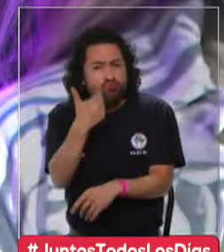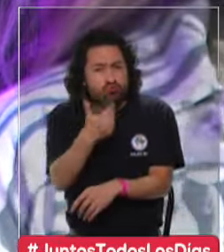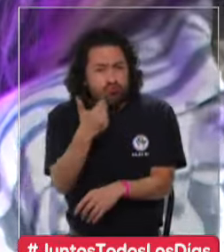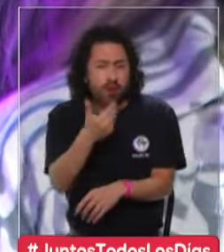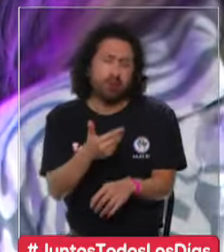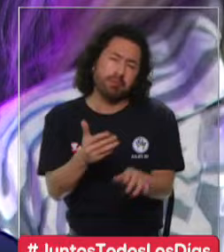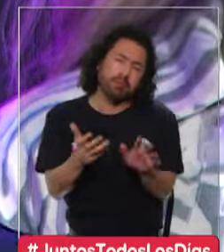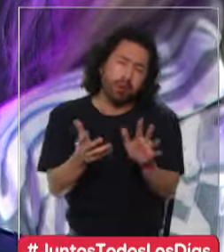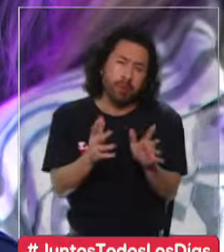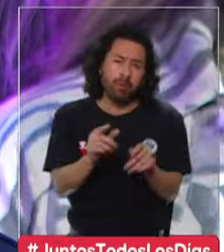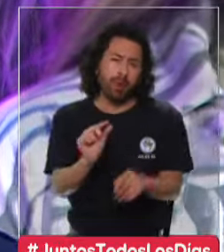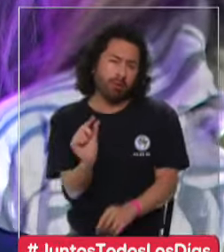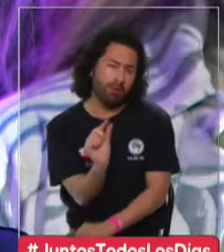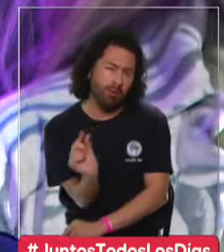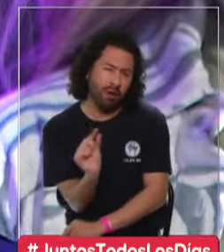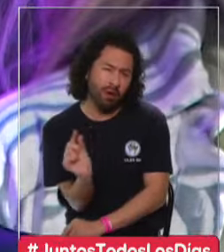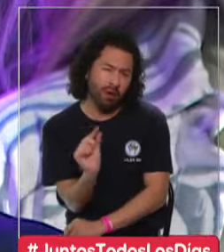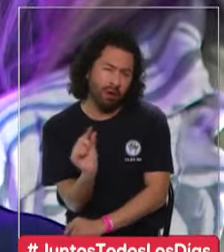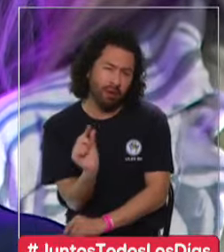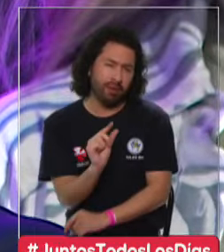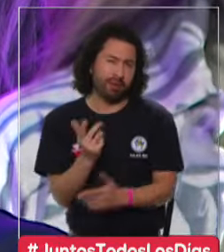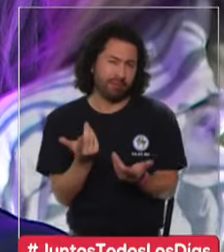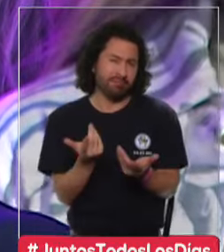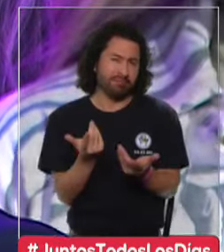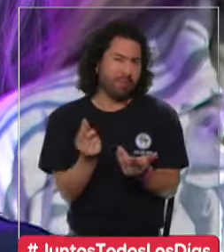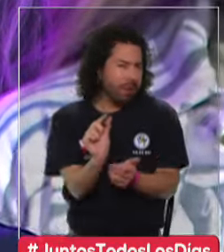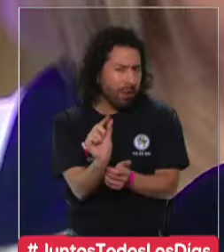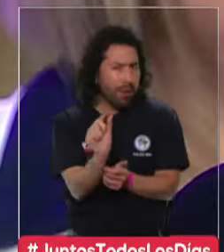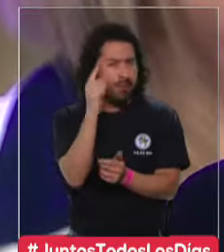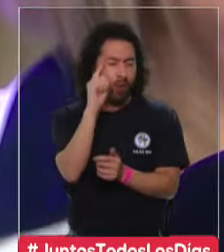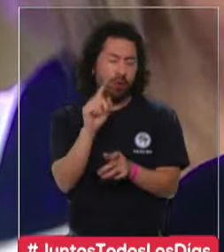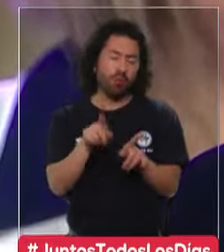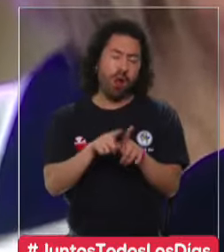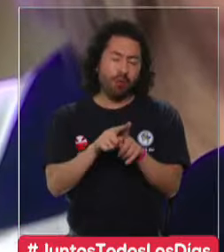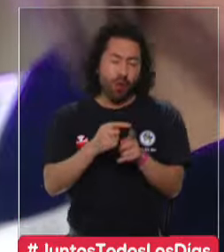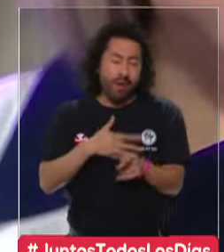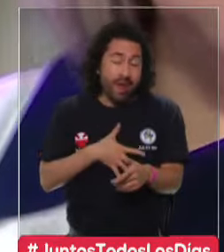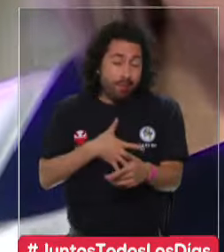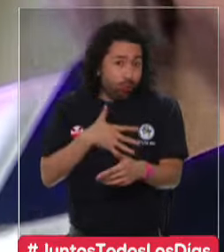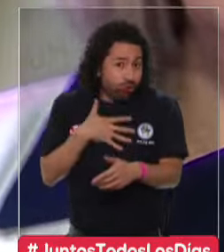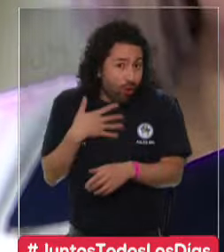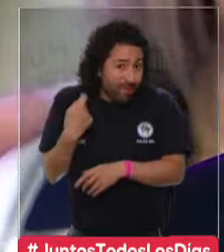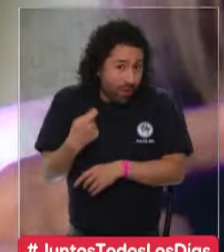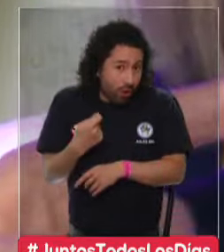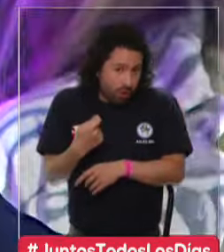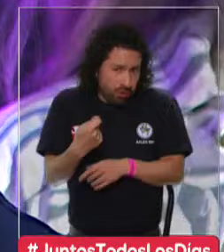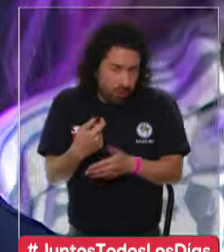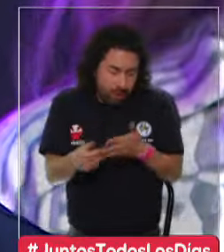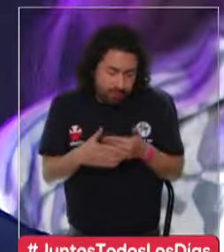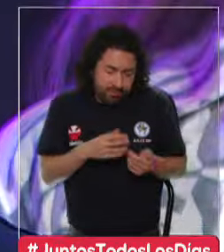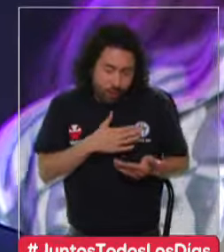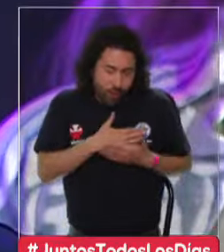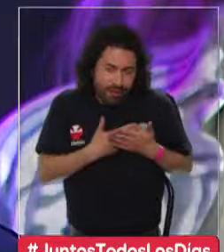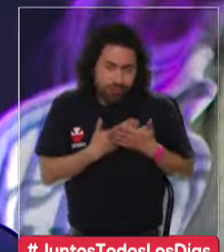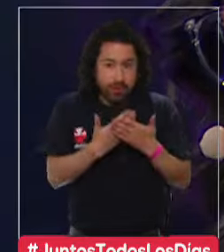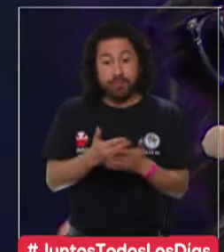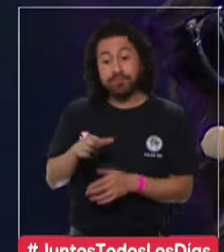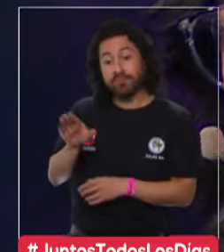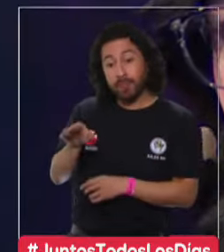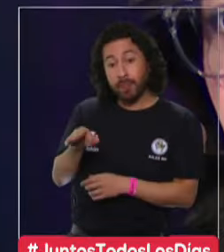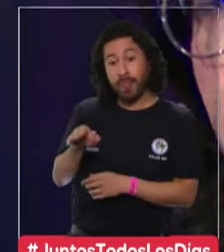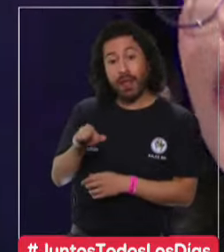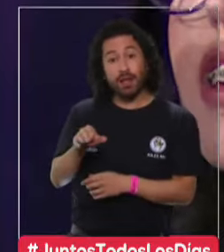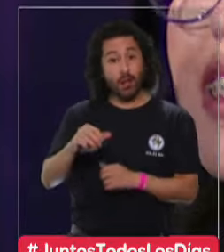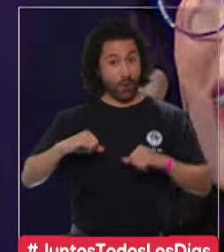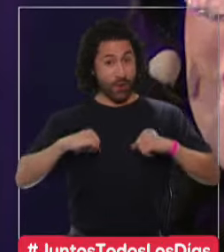mejor fueron insignificantes pero con un gran valor emocional y de corazón. Bueno, Isidora y Bárbara, que